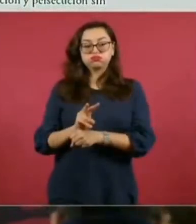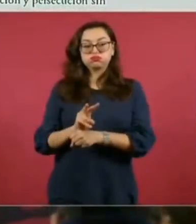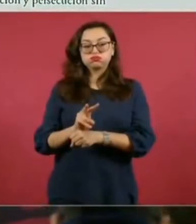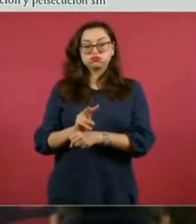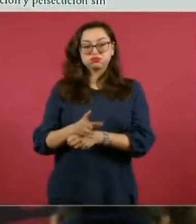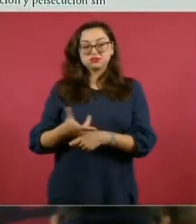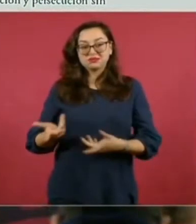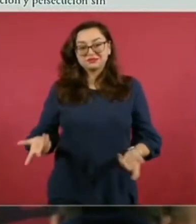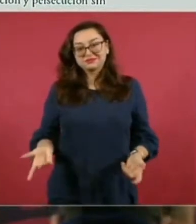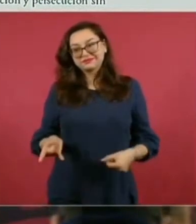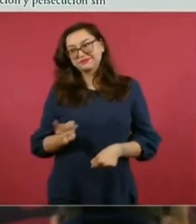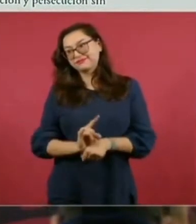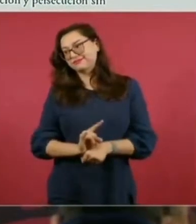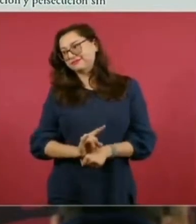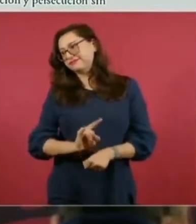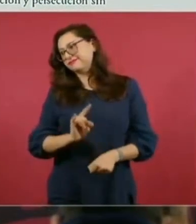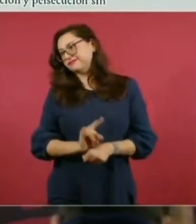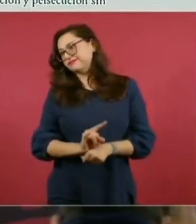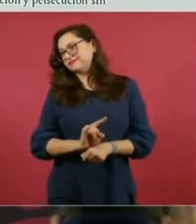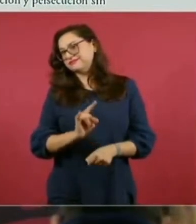¿Cuáles son los resultados?